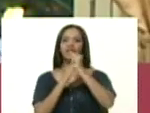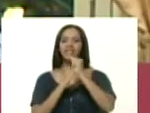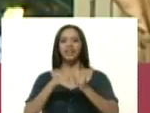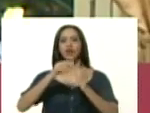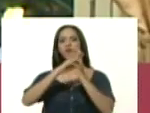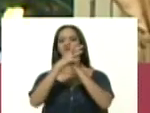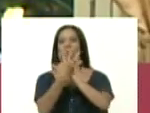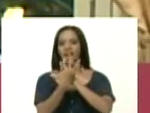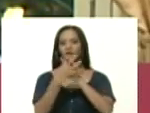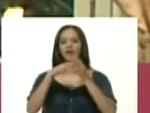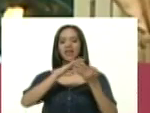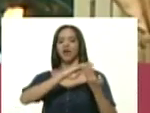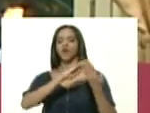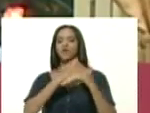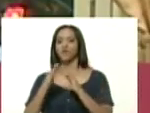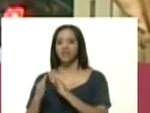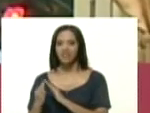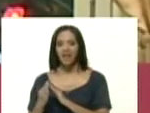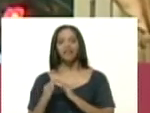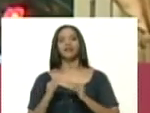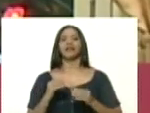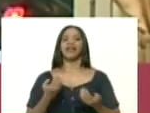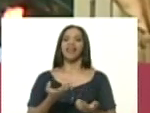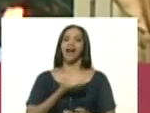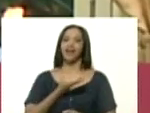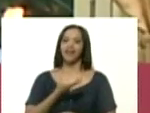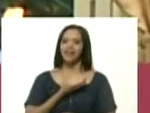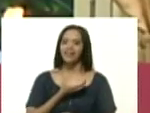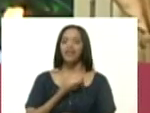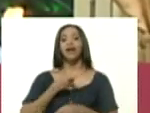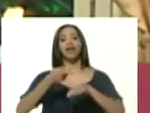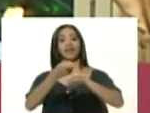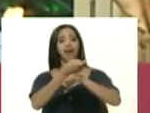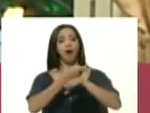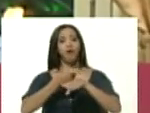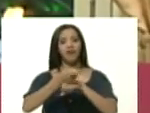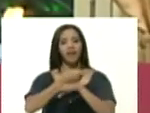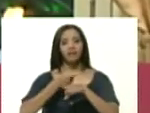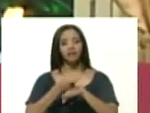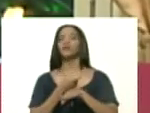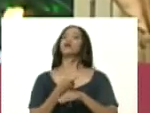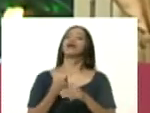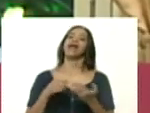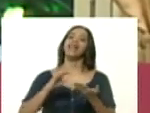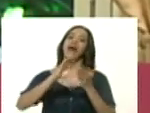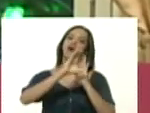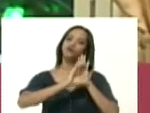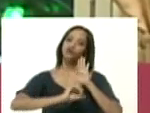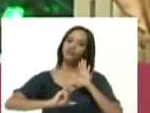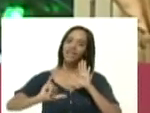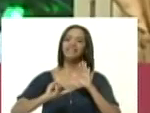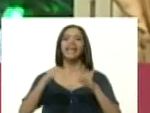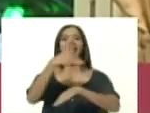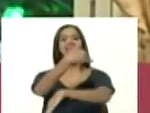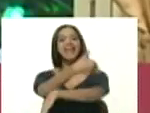barrios, en las comunidades, en las alcaldías, en las gobernaciones, en la constituyente, en la